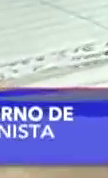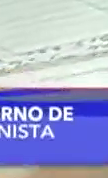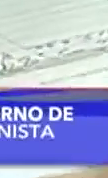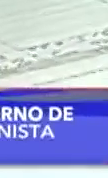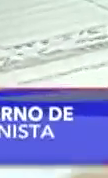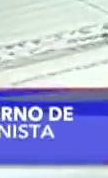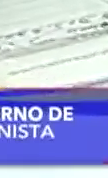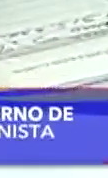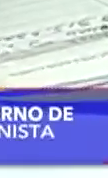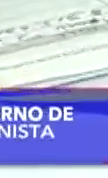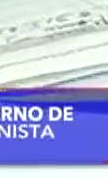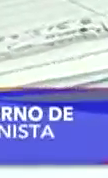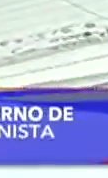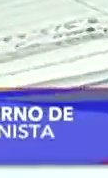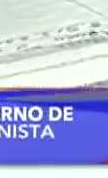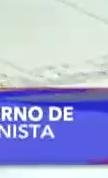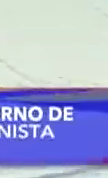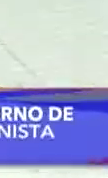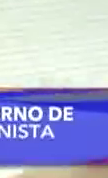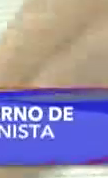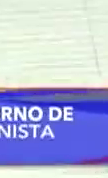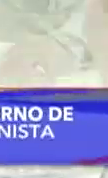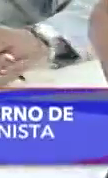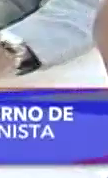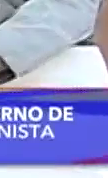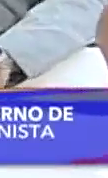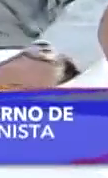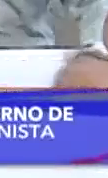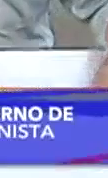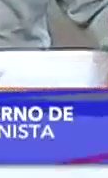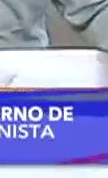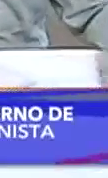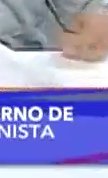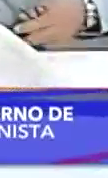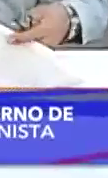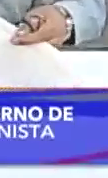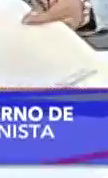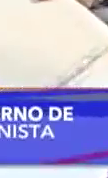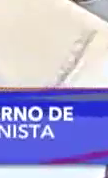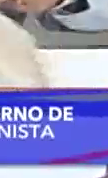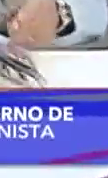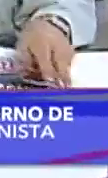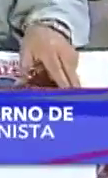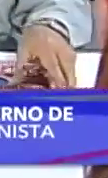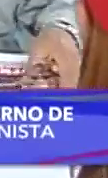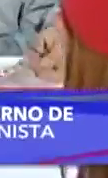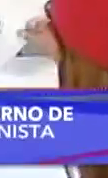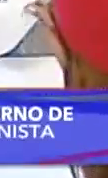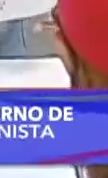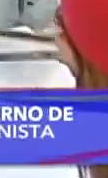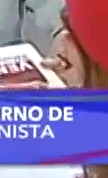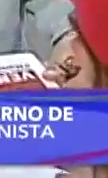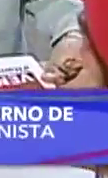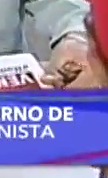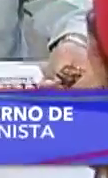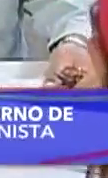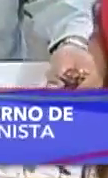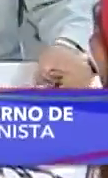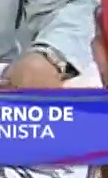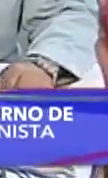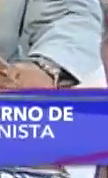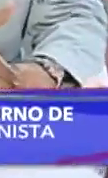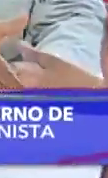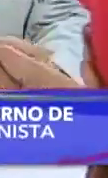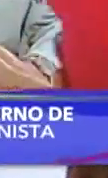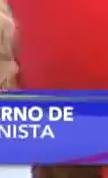acompañado de este pueblo, un pueblo que ha estado siempre en cada uno de los procesos por los cuales ha atravesado la revolución bolivariana y que lo